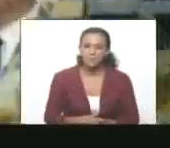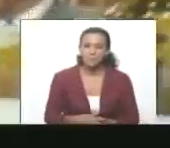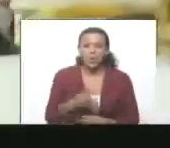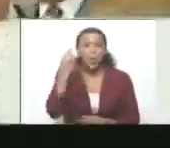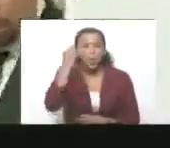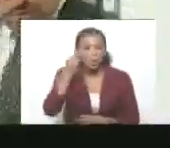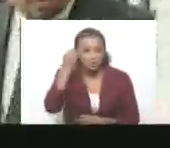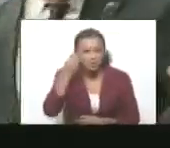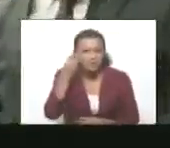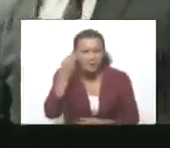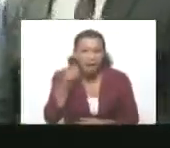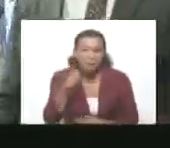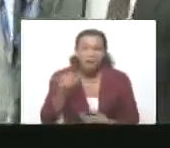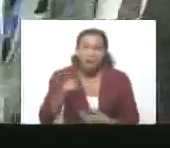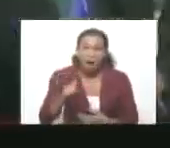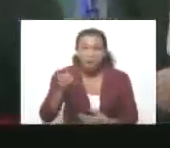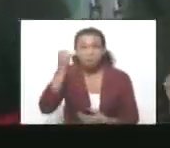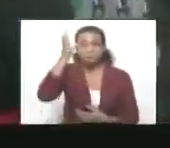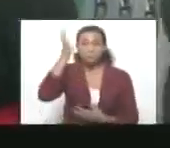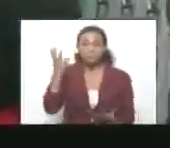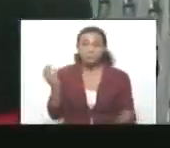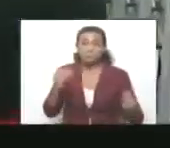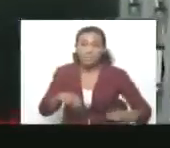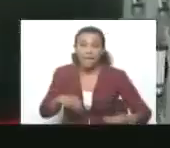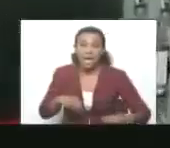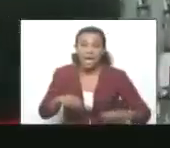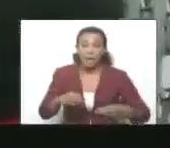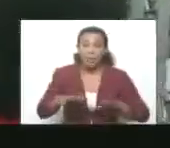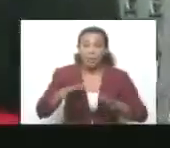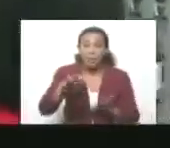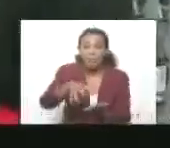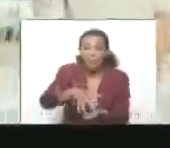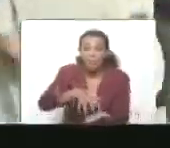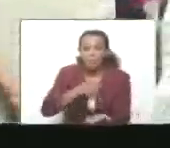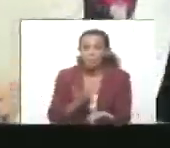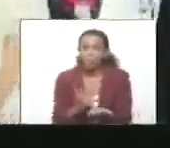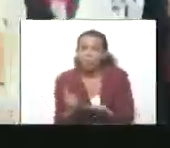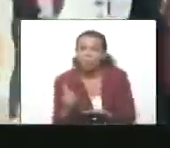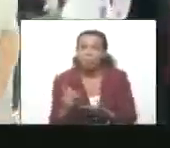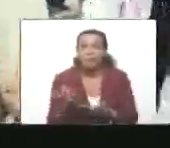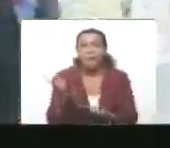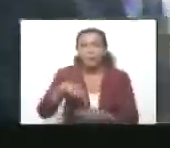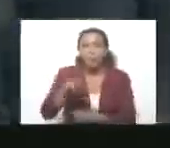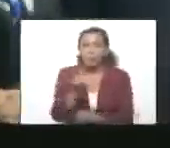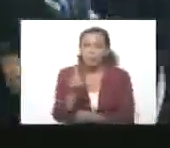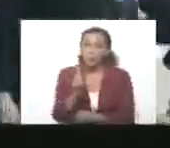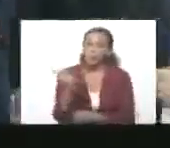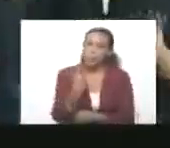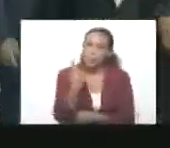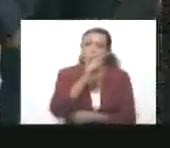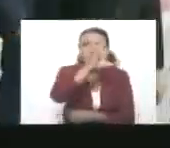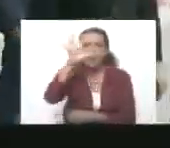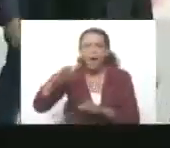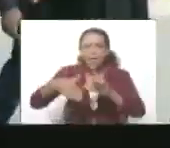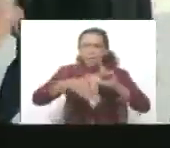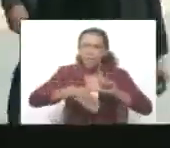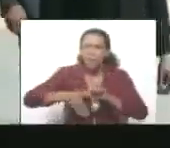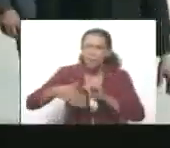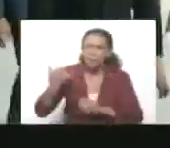que hay una gran capacidad para las máquinas agrarias y no solo para Venezuela, sino también para los países de